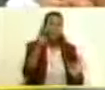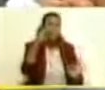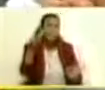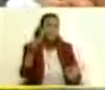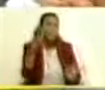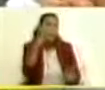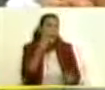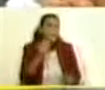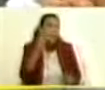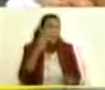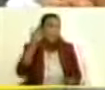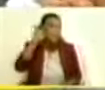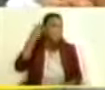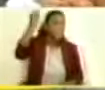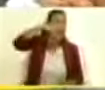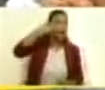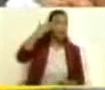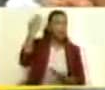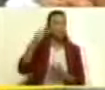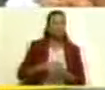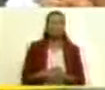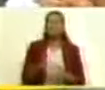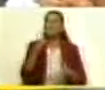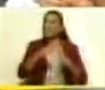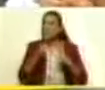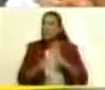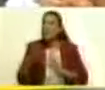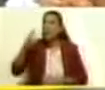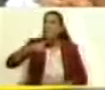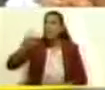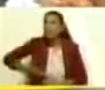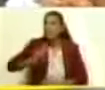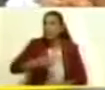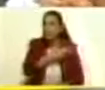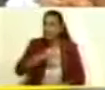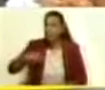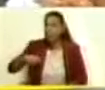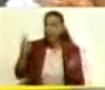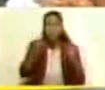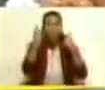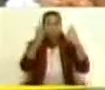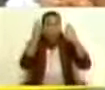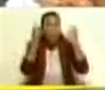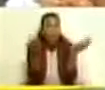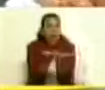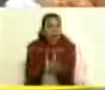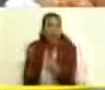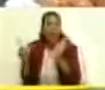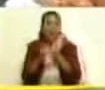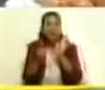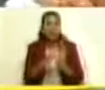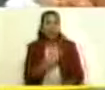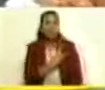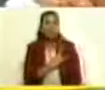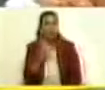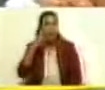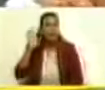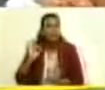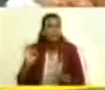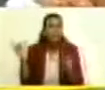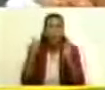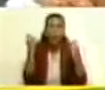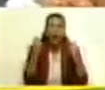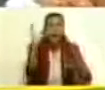especializada. Entre otros aspectos, importante para nosotros promover en escuelas y liceos del país